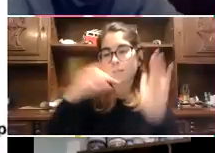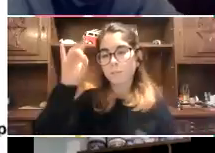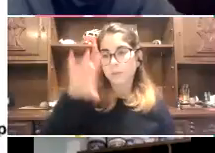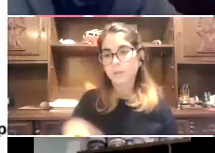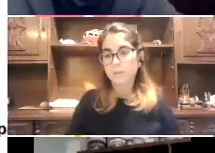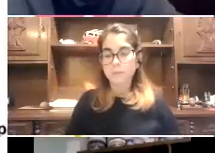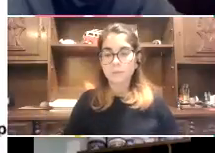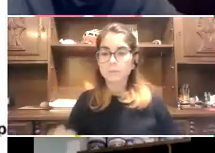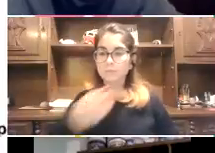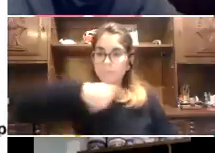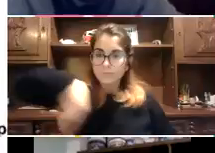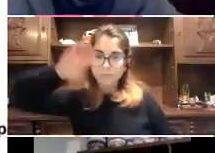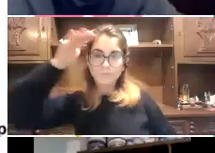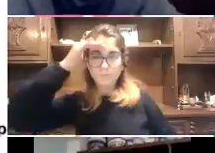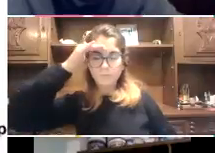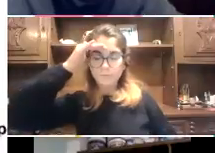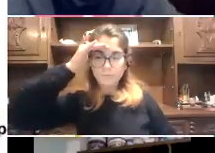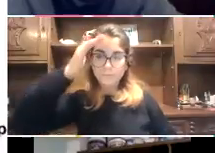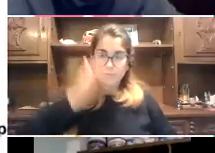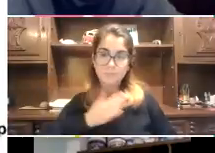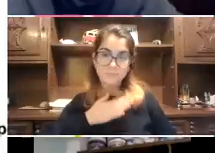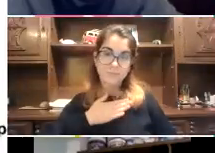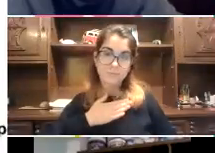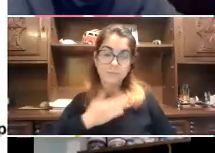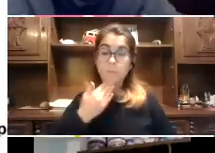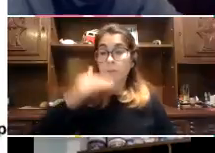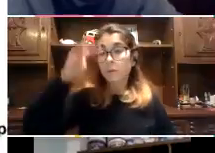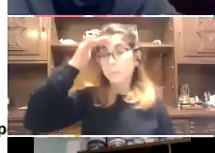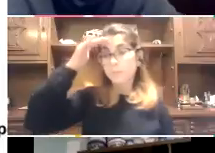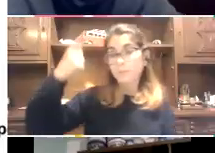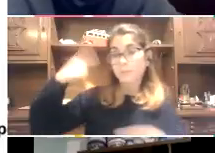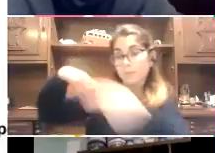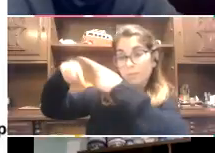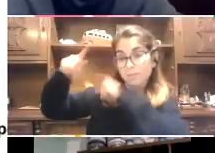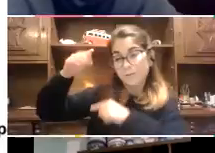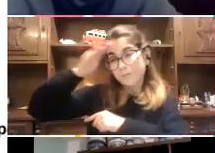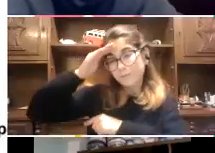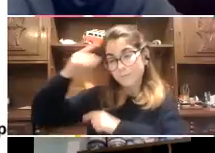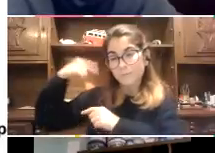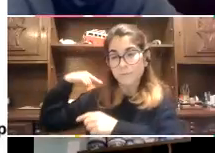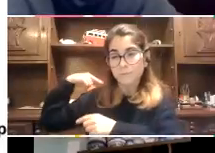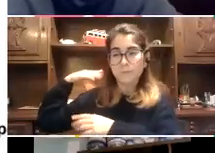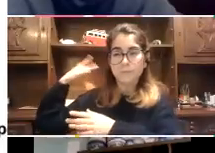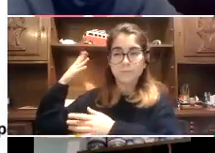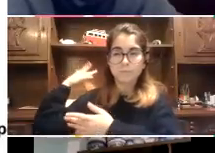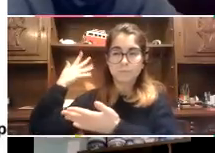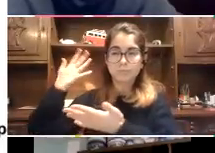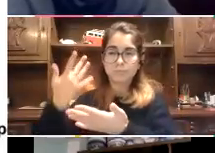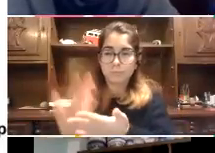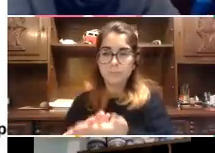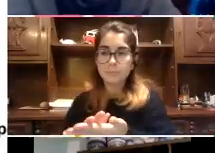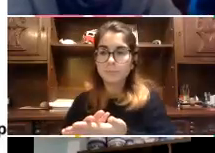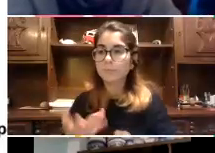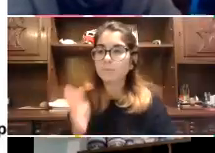experiencia cotidiana y en la experiencia, digamos, histórica de construcción de este modelo, no había un